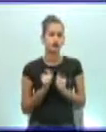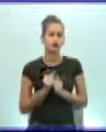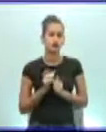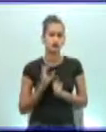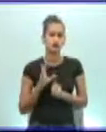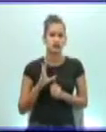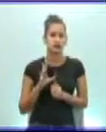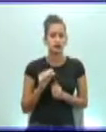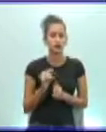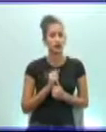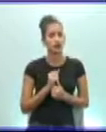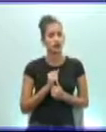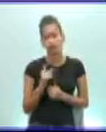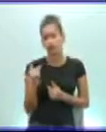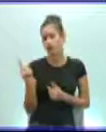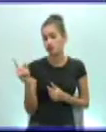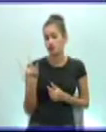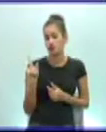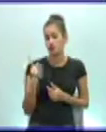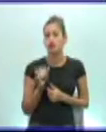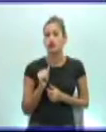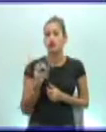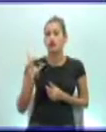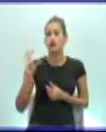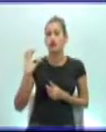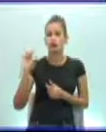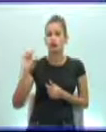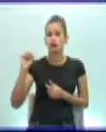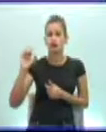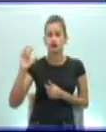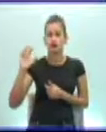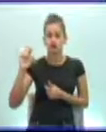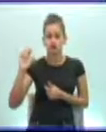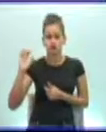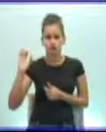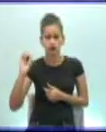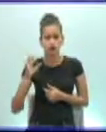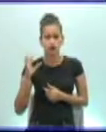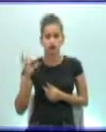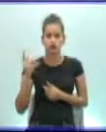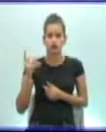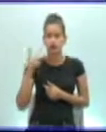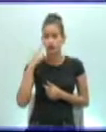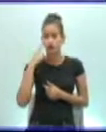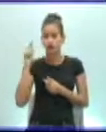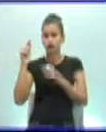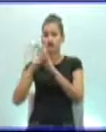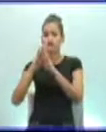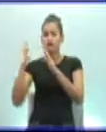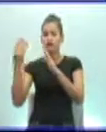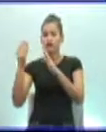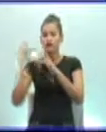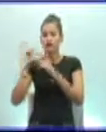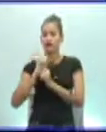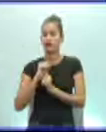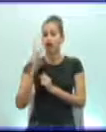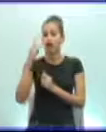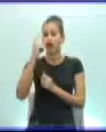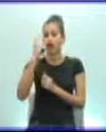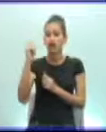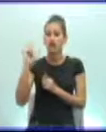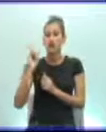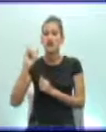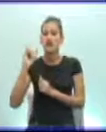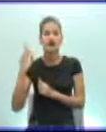diciéndoles que, bueno, que no es un dominio numérico. Es importante tener claro que los irracionales no son un dominio numérico por ideas que ya habíamos visto anteriormente,